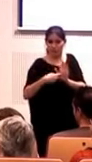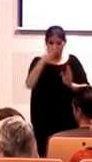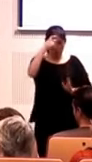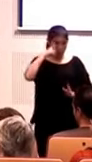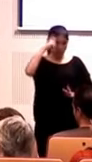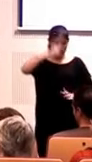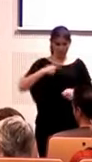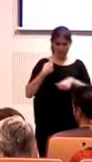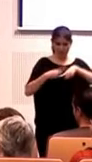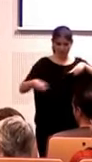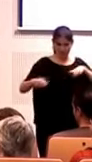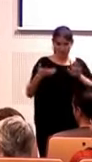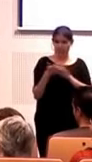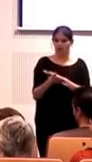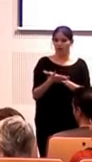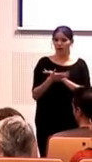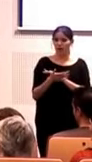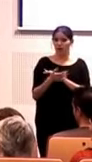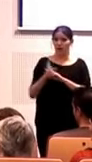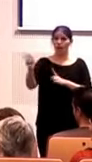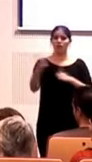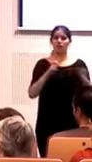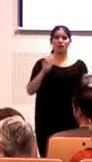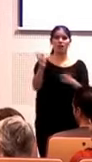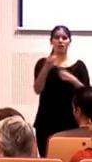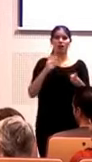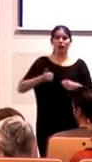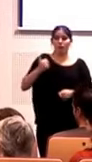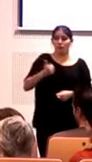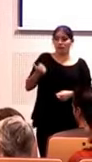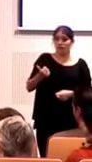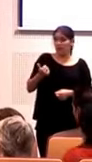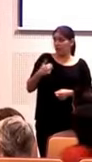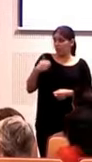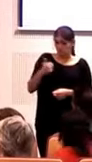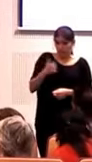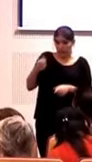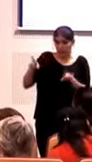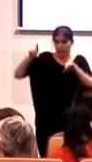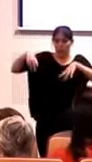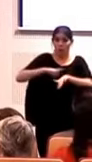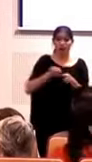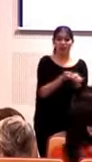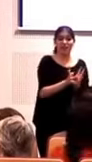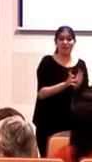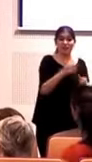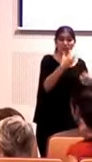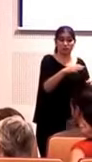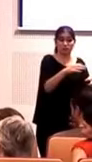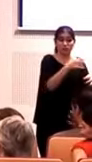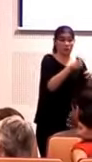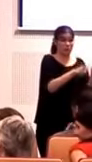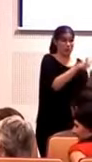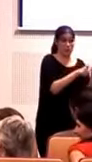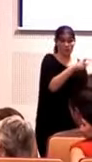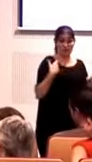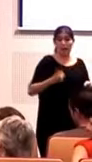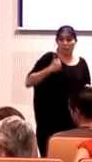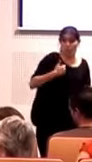no pienses que los chicos se acercan a ti para aprovecharse, pero a ti y a las que no tienen discapacidad, ¿tú qué te crees? ¿Que no se acercan mucho para